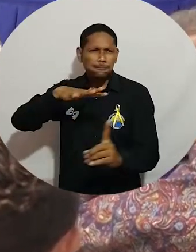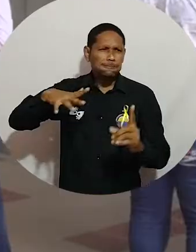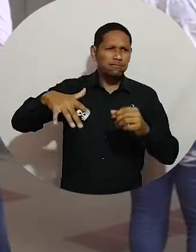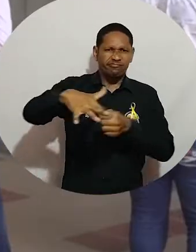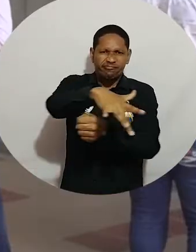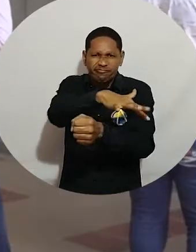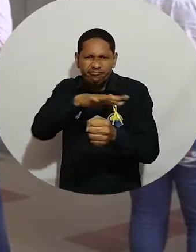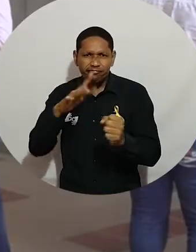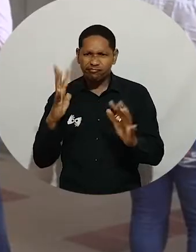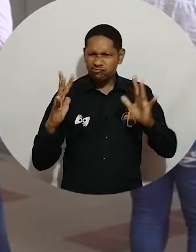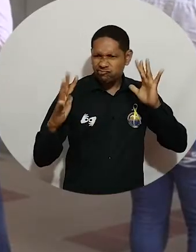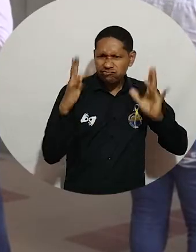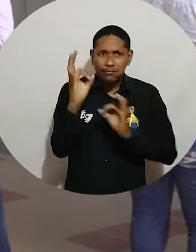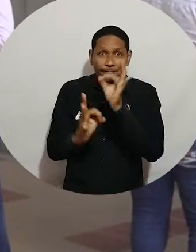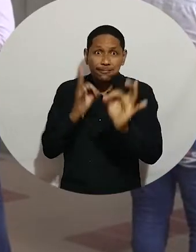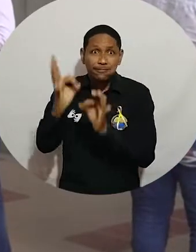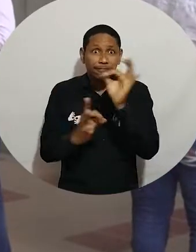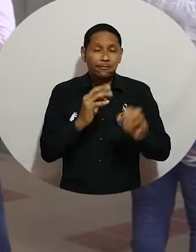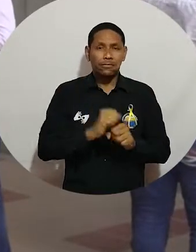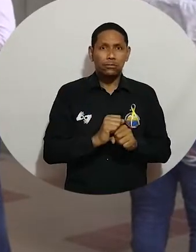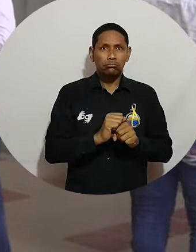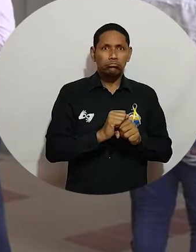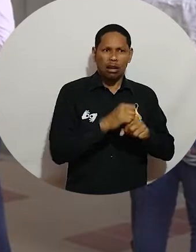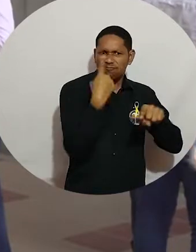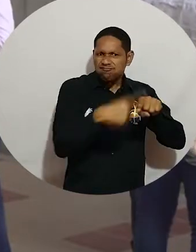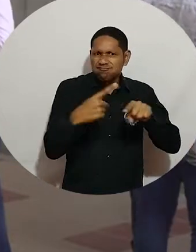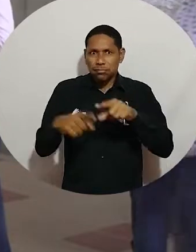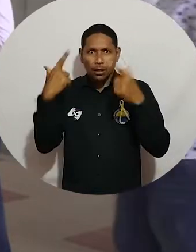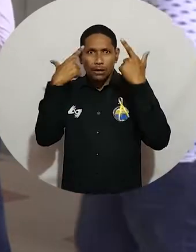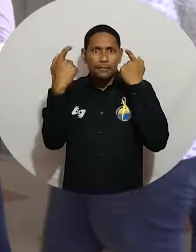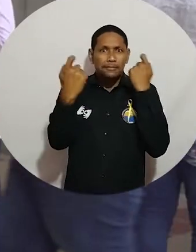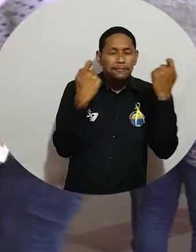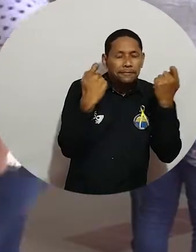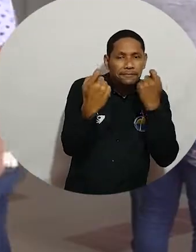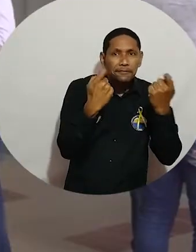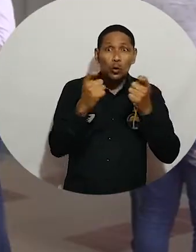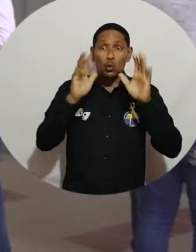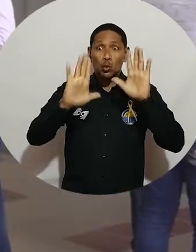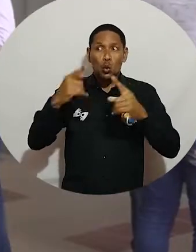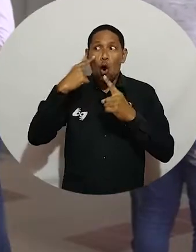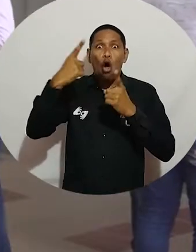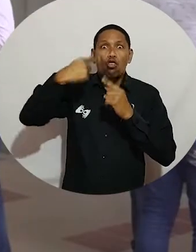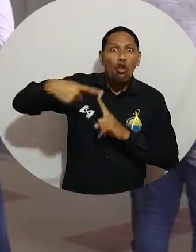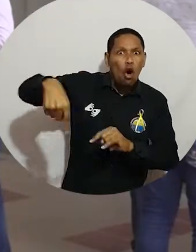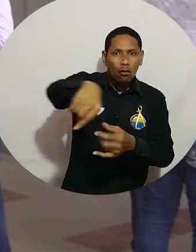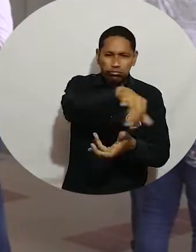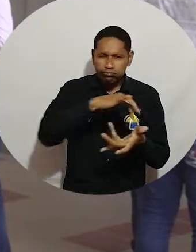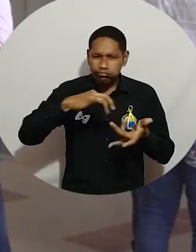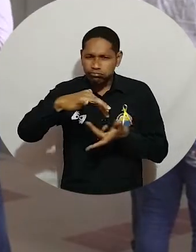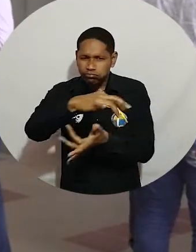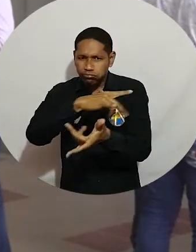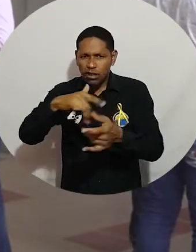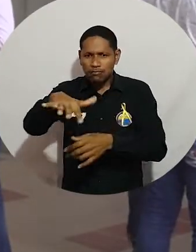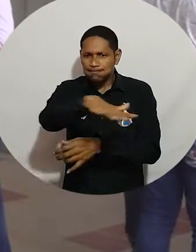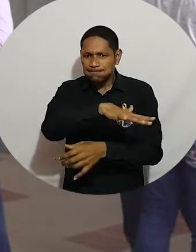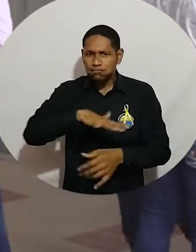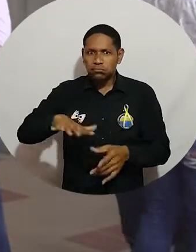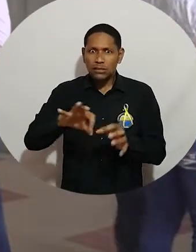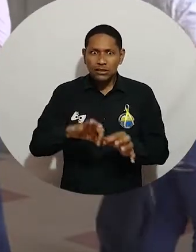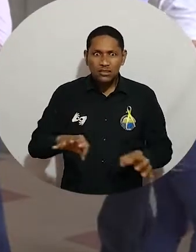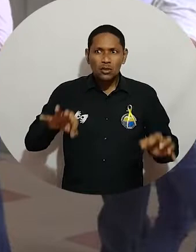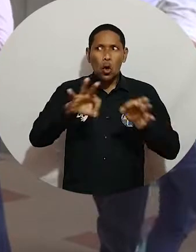socioecológica. Diferentes estrategias para fortalecer el ecoturismo en un ambiente sostenible,